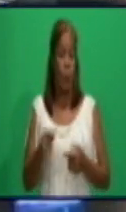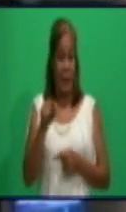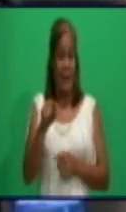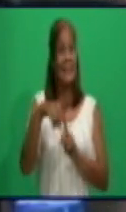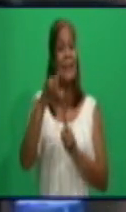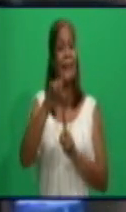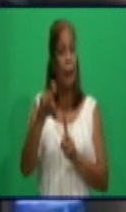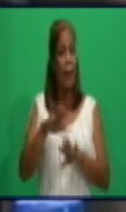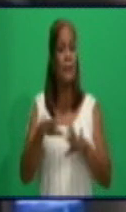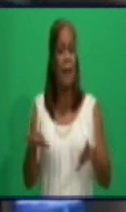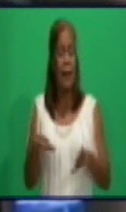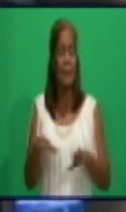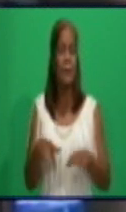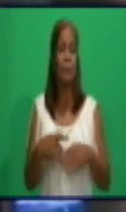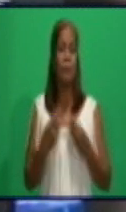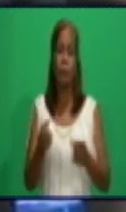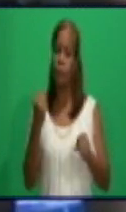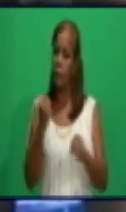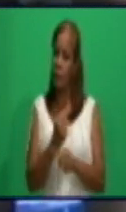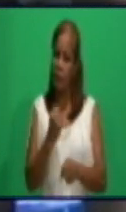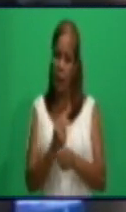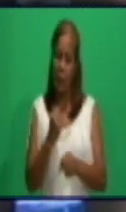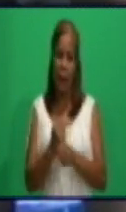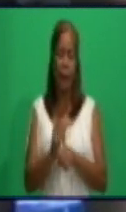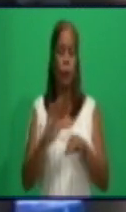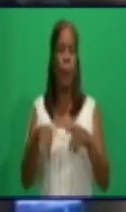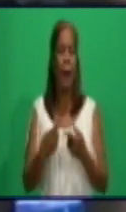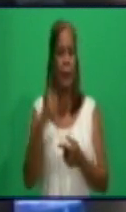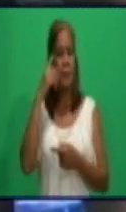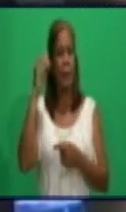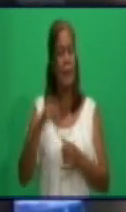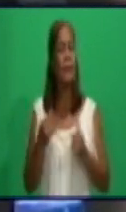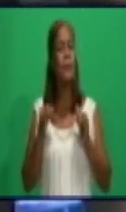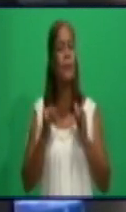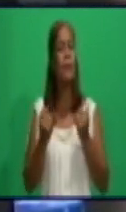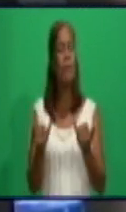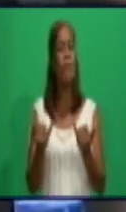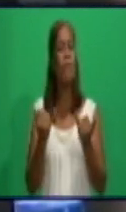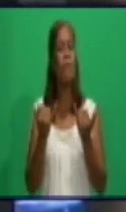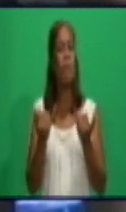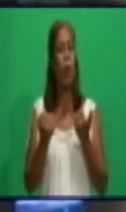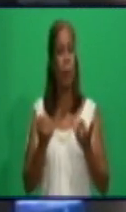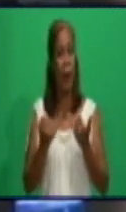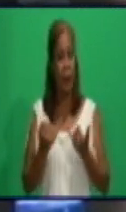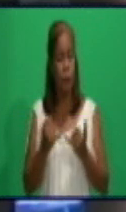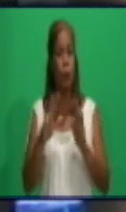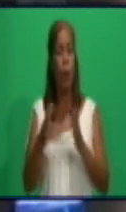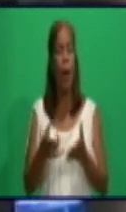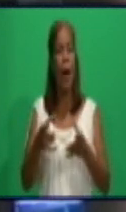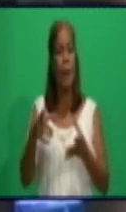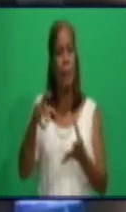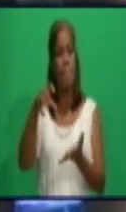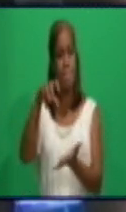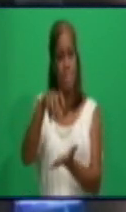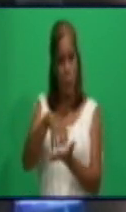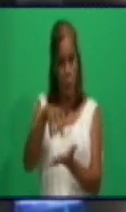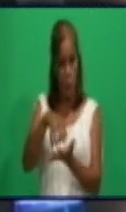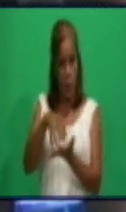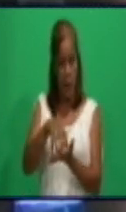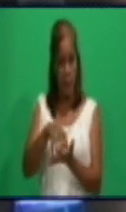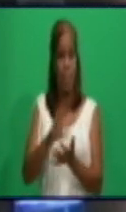ya hoy se ha logrado incrementar el nivel de informatización de todos nuestros centros, unido a los puestos de dirección de los municipios y de la